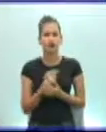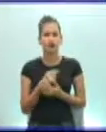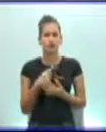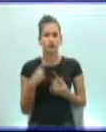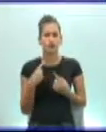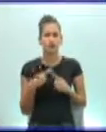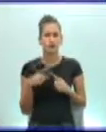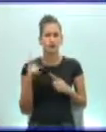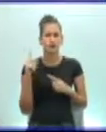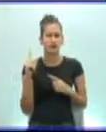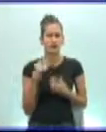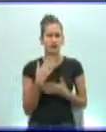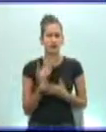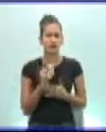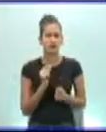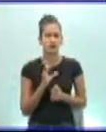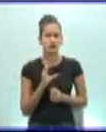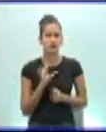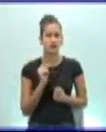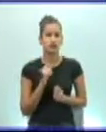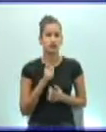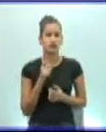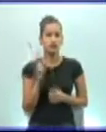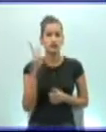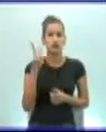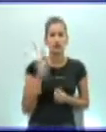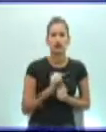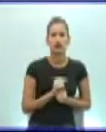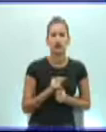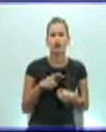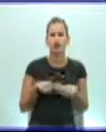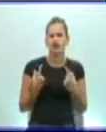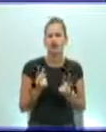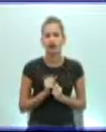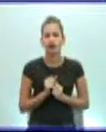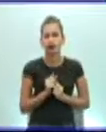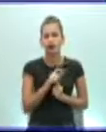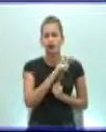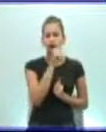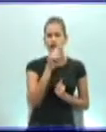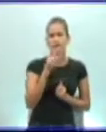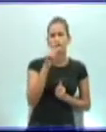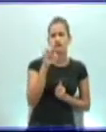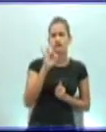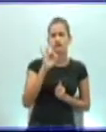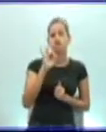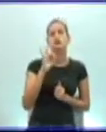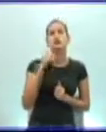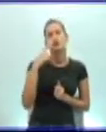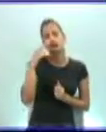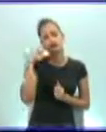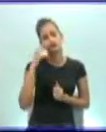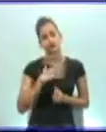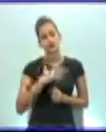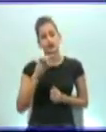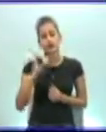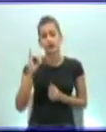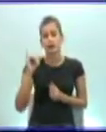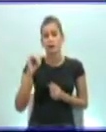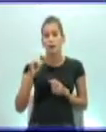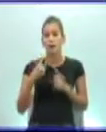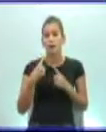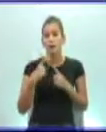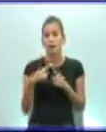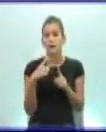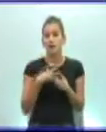proposición es verdadera. ¿Por qué? Porque ciertamente la raíz de 7 es un número irracional, pero recuerden que si lo tenemos entre llaves, estamos hablando